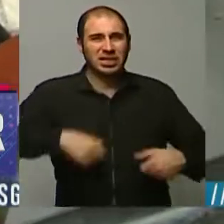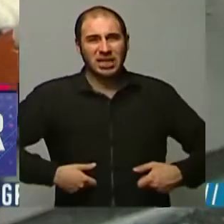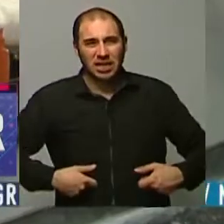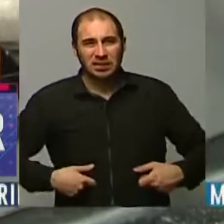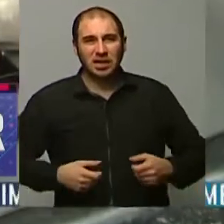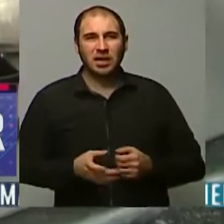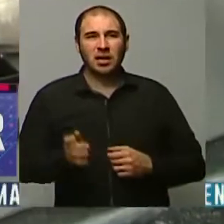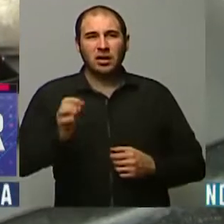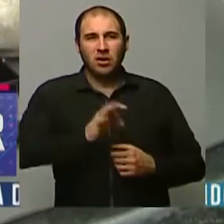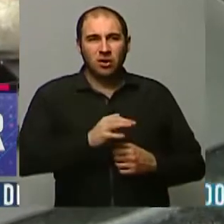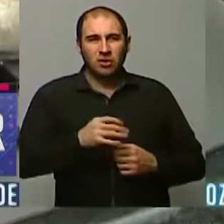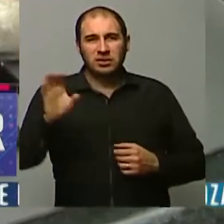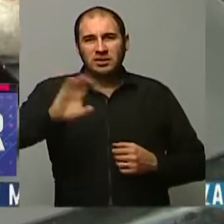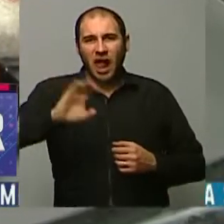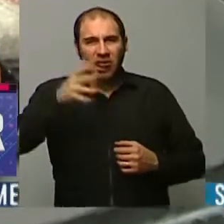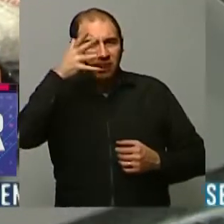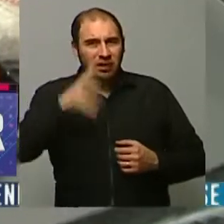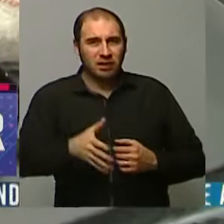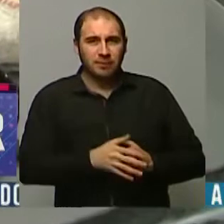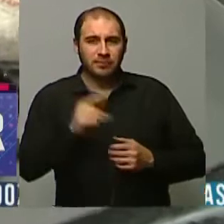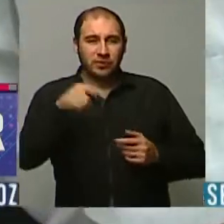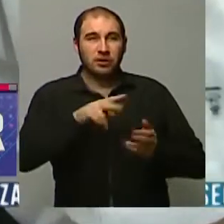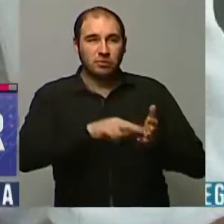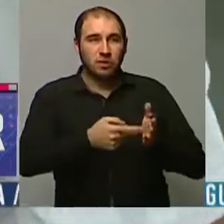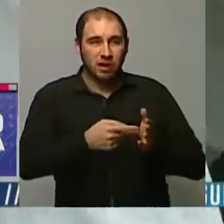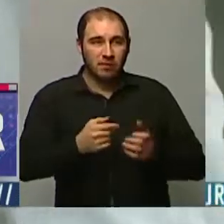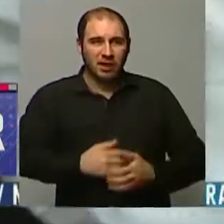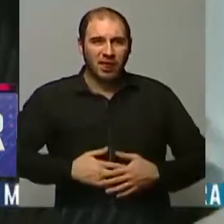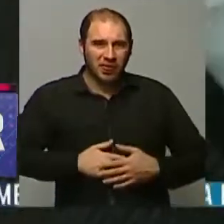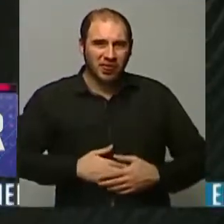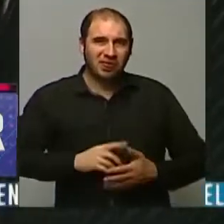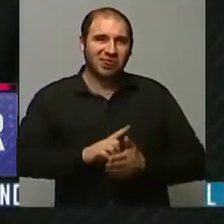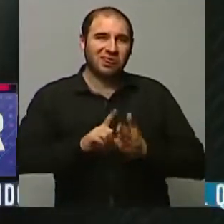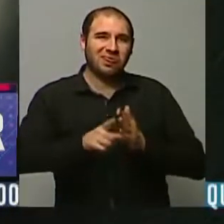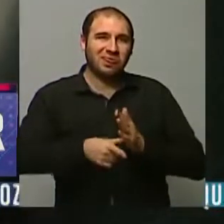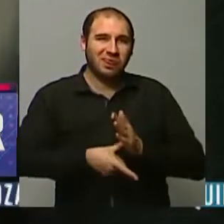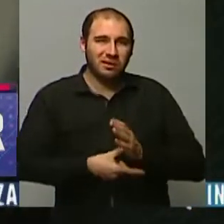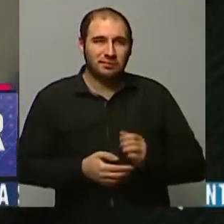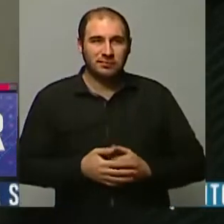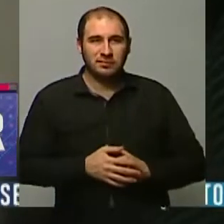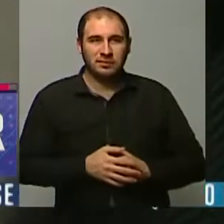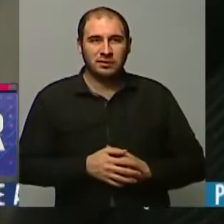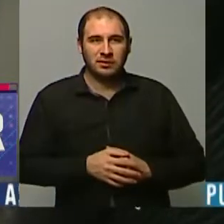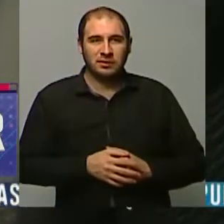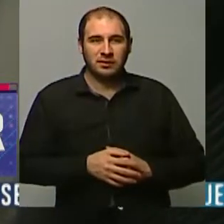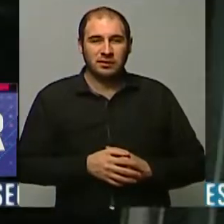grasas o de sales. Y esto puede provocar una digestión más lenta, puede provocar